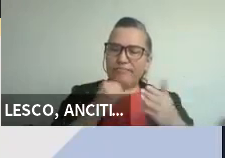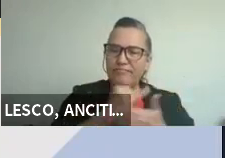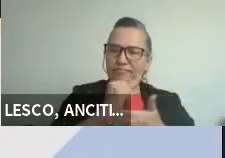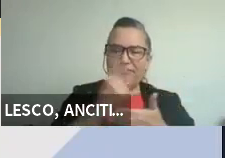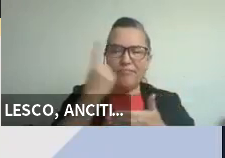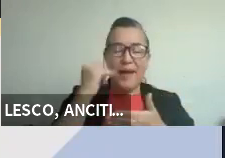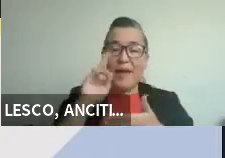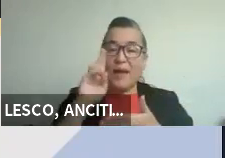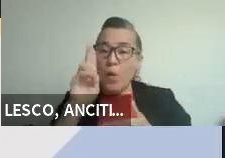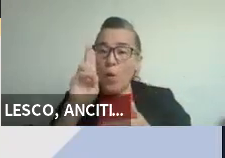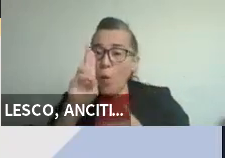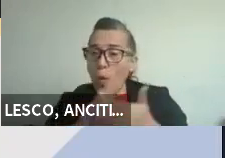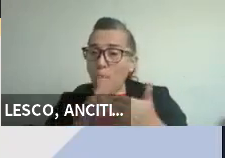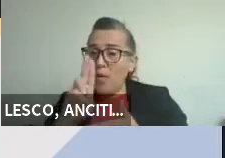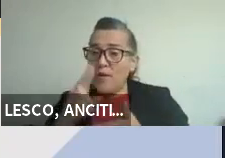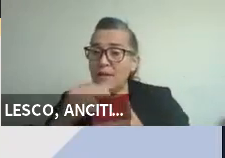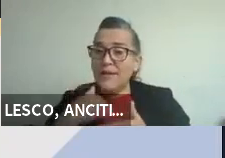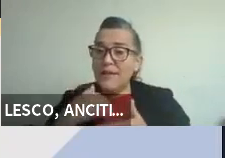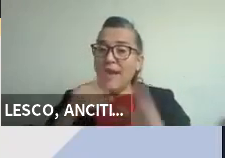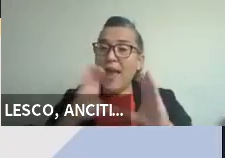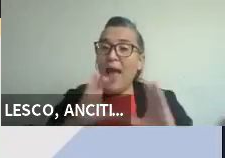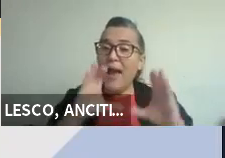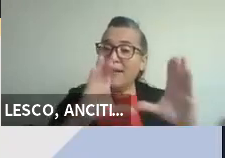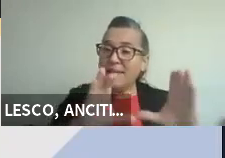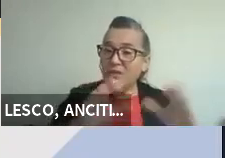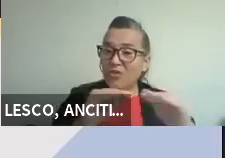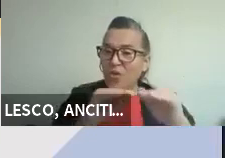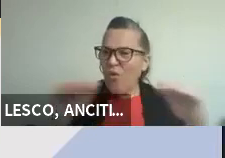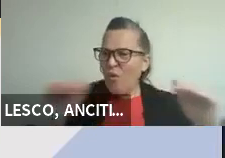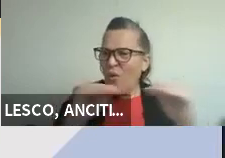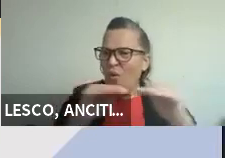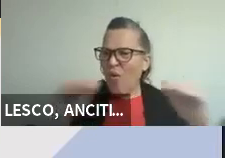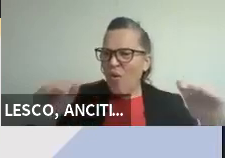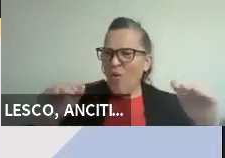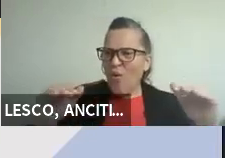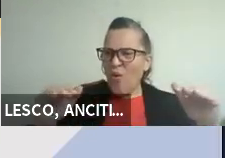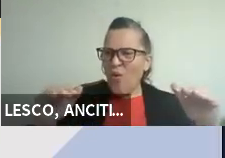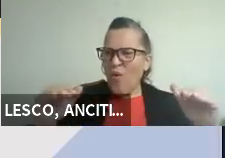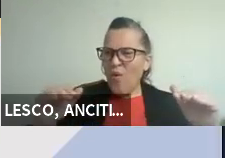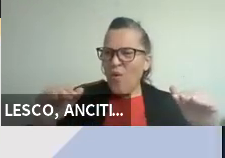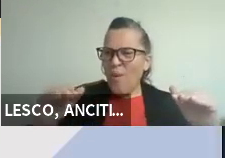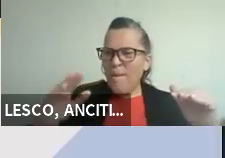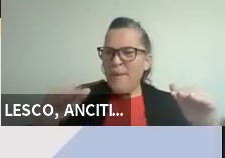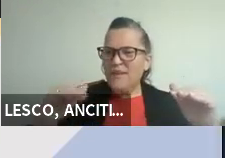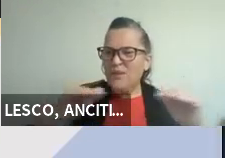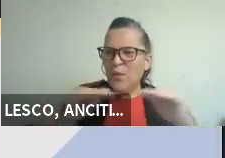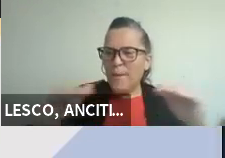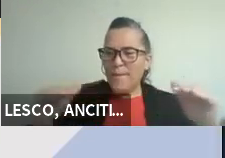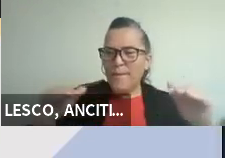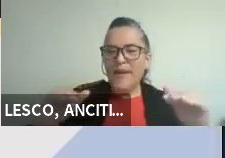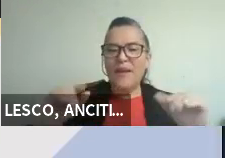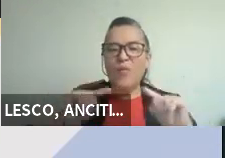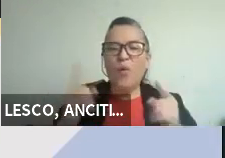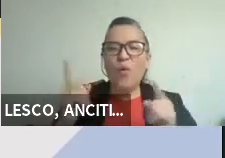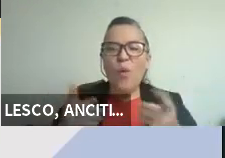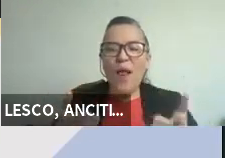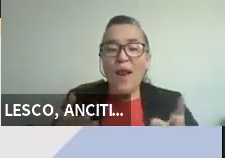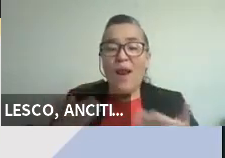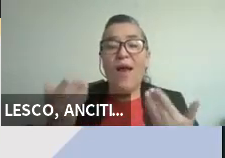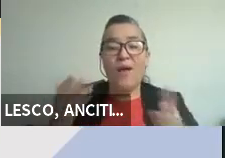universidad obtenga una acreditación cuál debería ser ese piso mínimo esta es una pregunta abierta